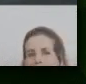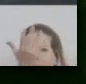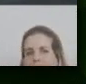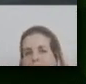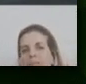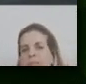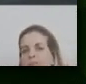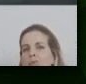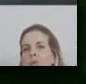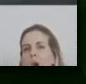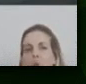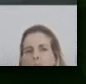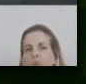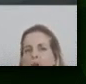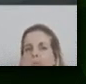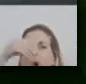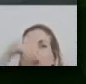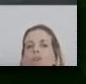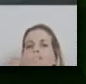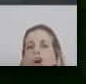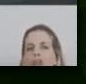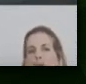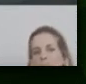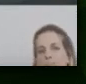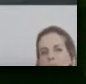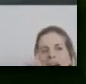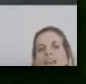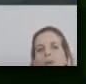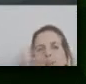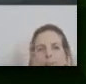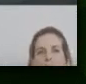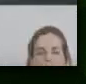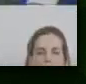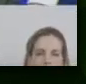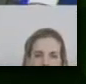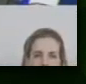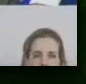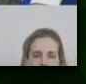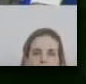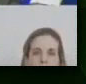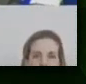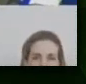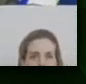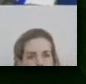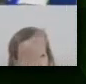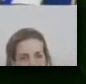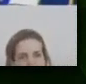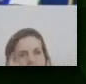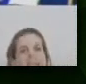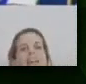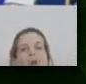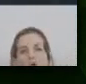por las urnas a reivindicar el proyecto que Evo representa. Así que Evo, acá lo que